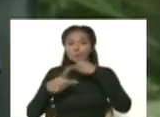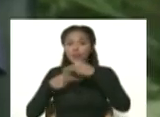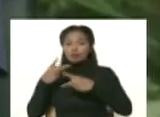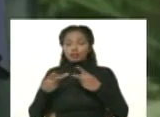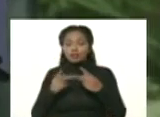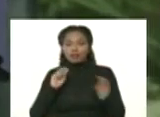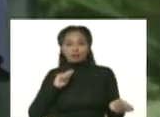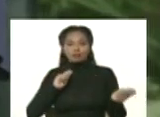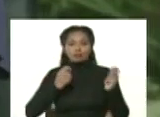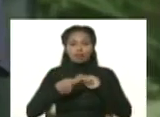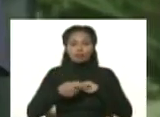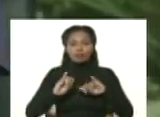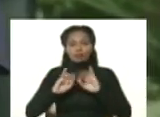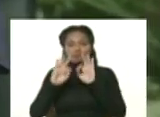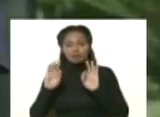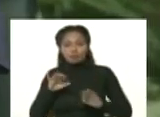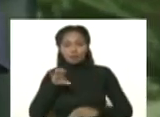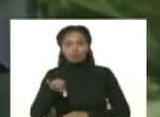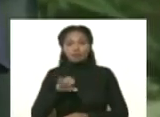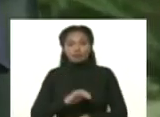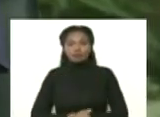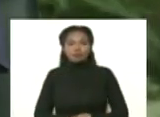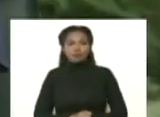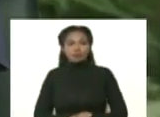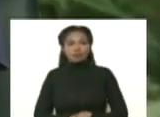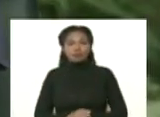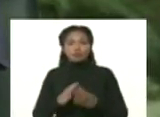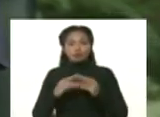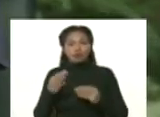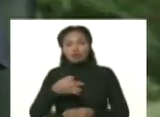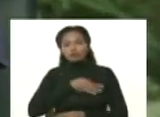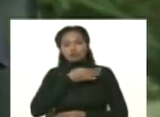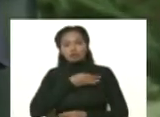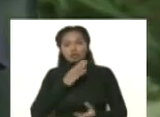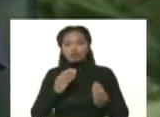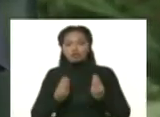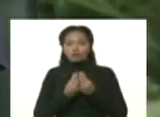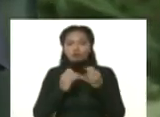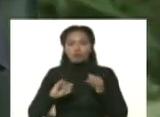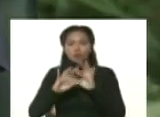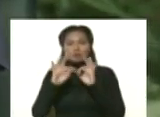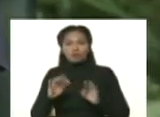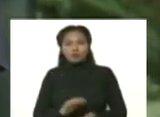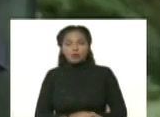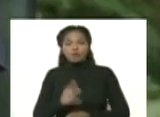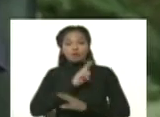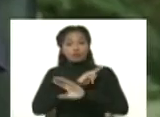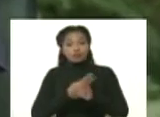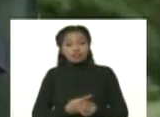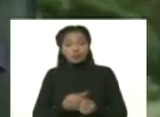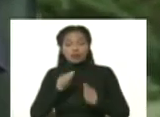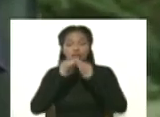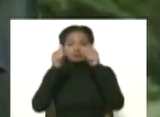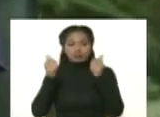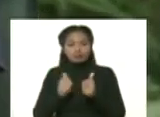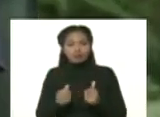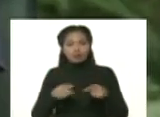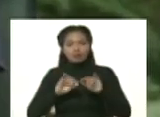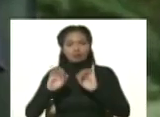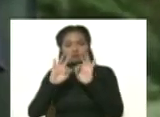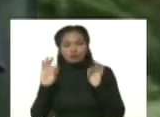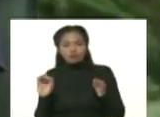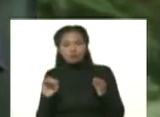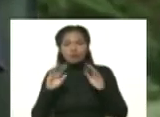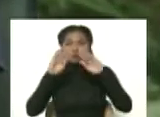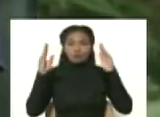la transformación del Estado y de la sociedad en su conjunto. El fortalecimiento en el sistema